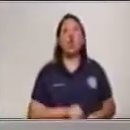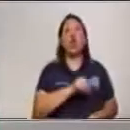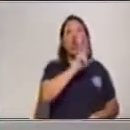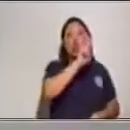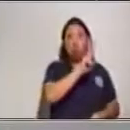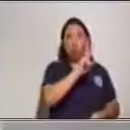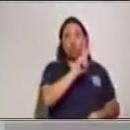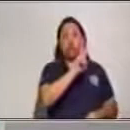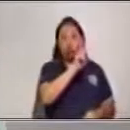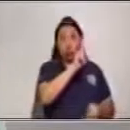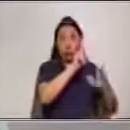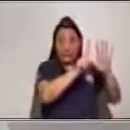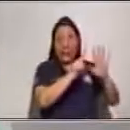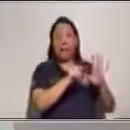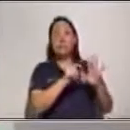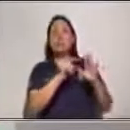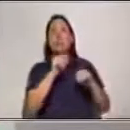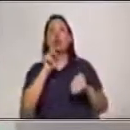2